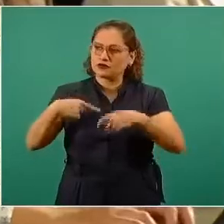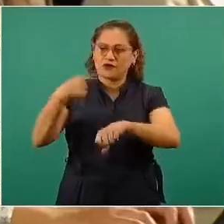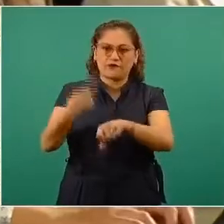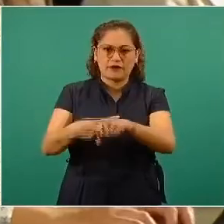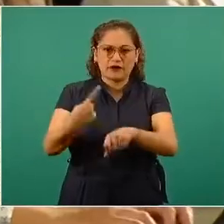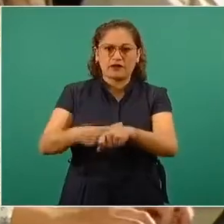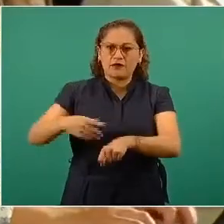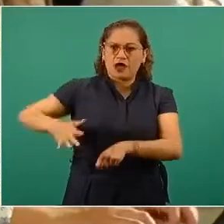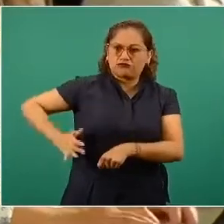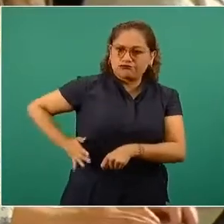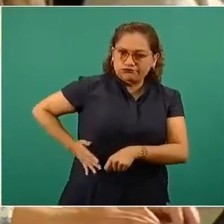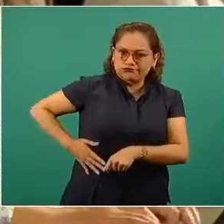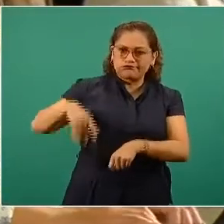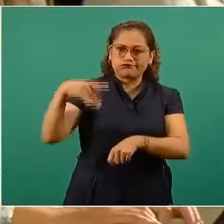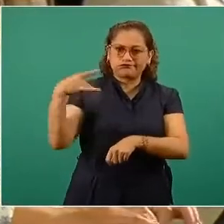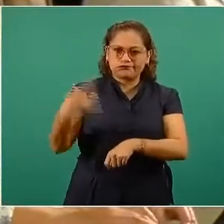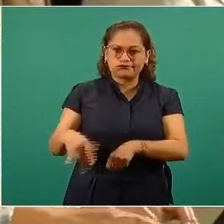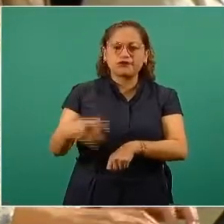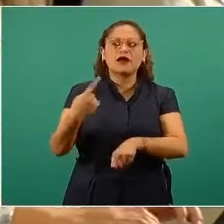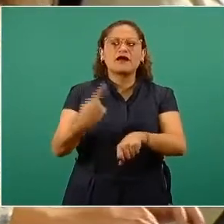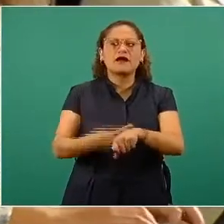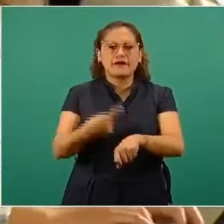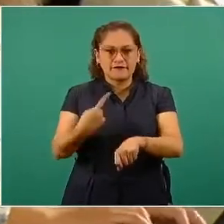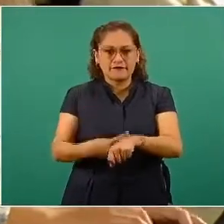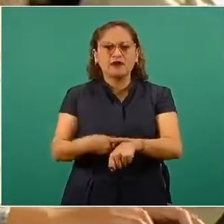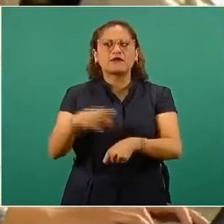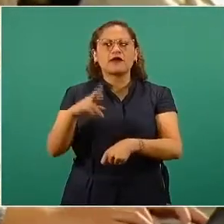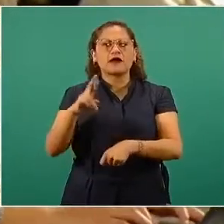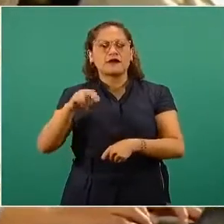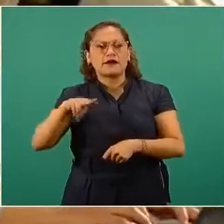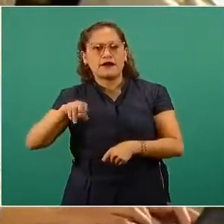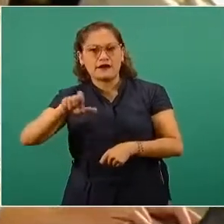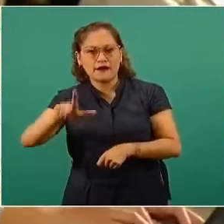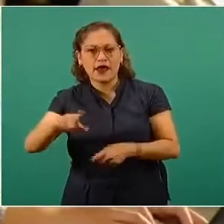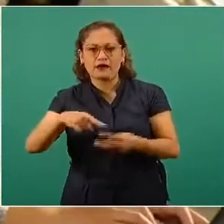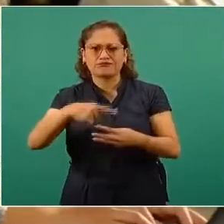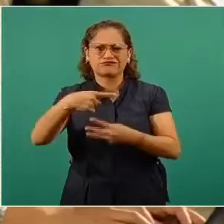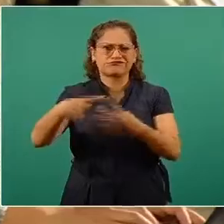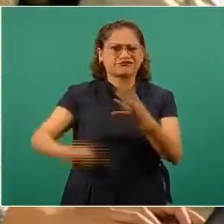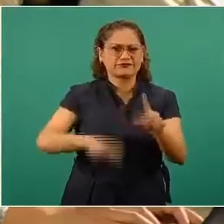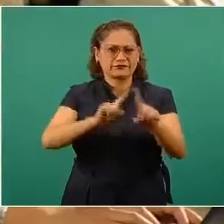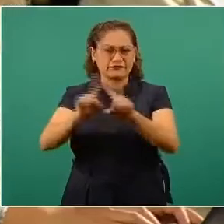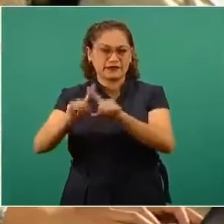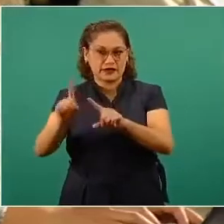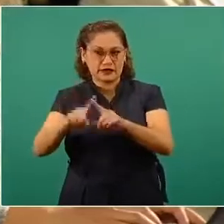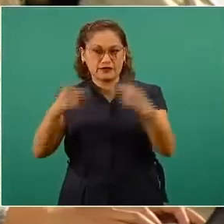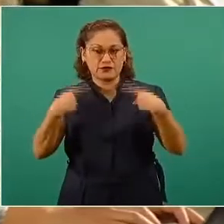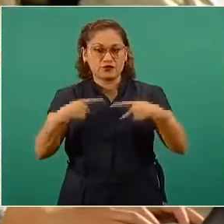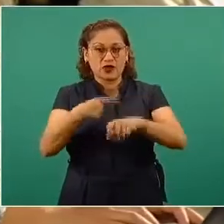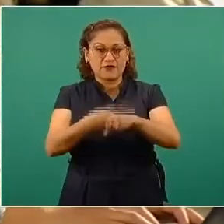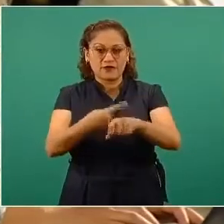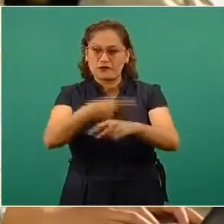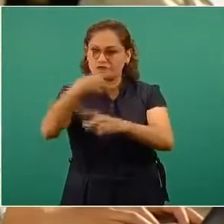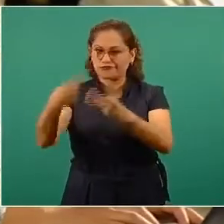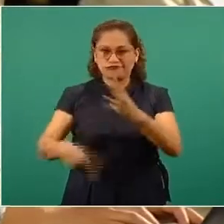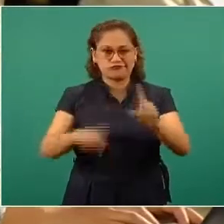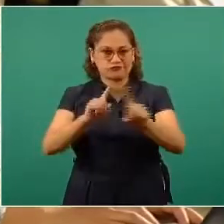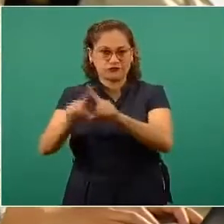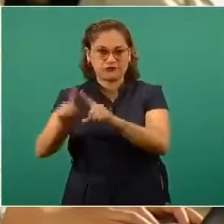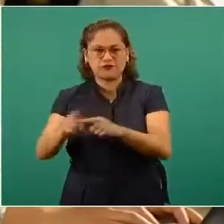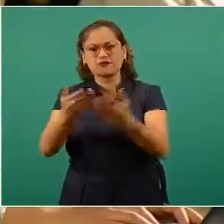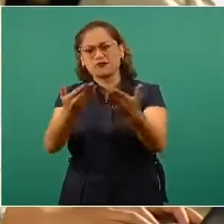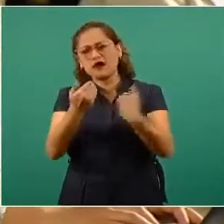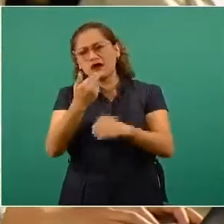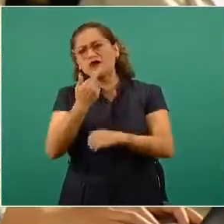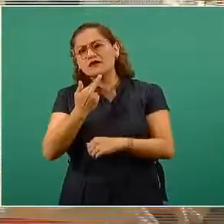personas con problemas pues de toda índole, ¿no? Entonces sí nos gustaría que nos pudieran orientar sobre ese aspecto. Esa sería